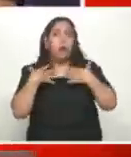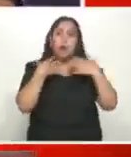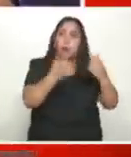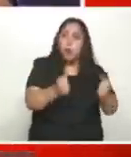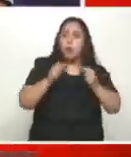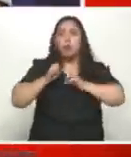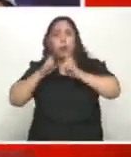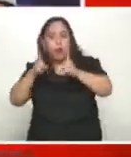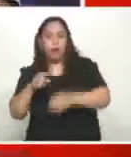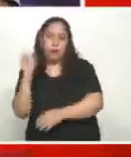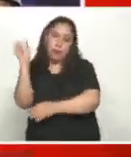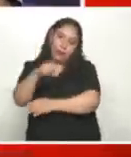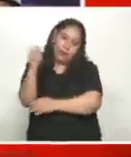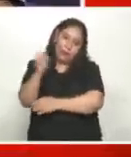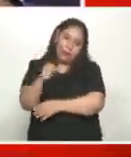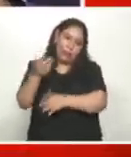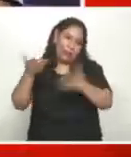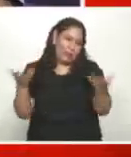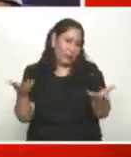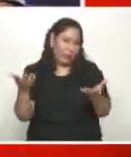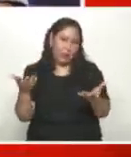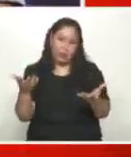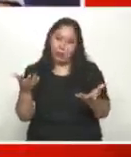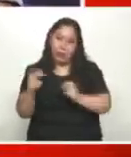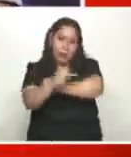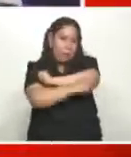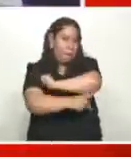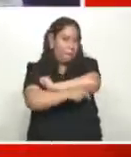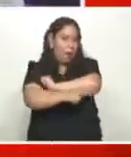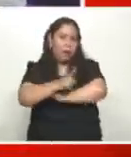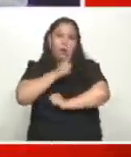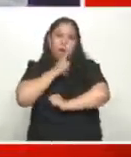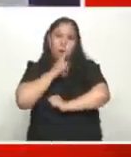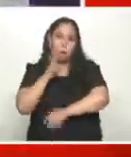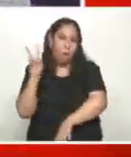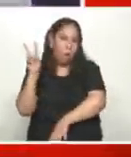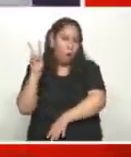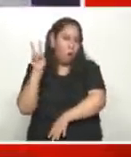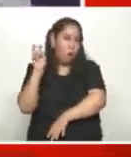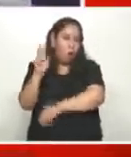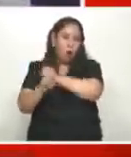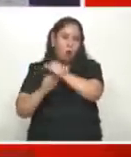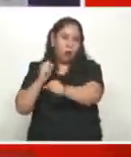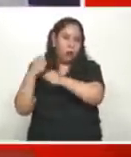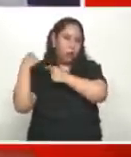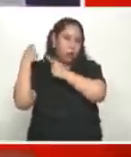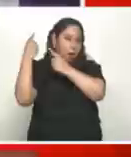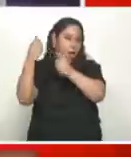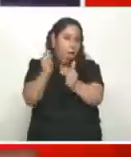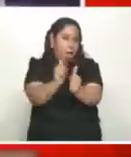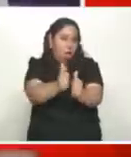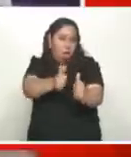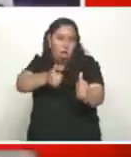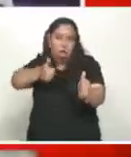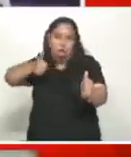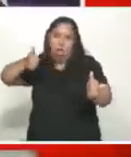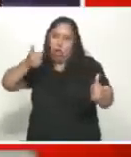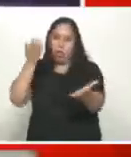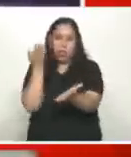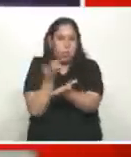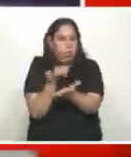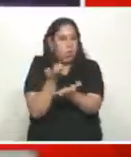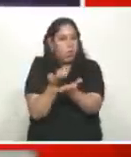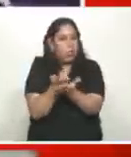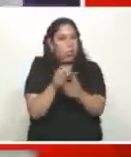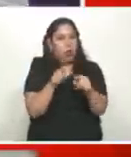recibimos un país con 200 años de mora social. Hemos recibido, la presidenta Castro nos recibió un país como el que